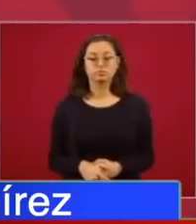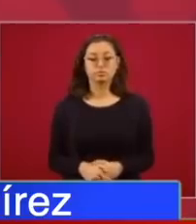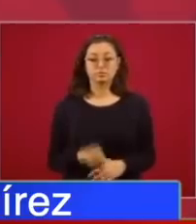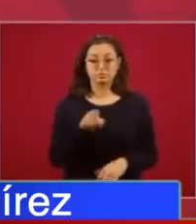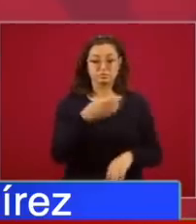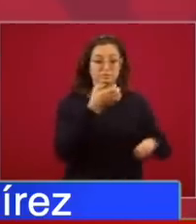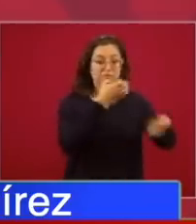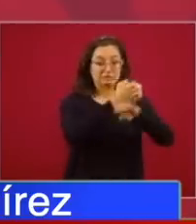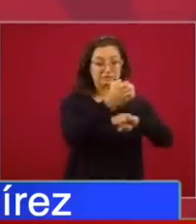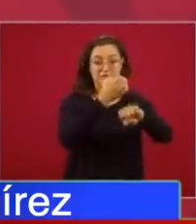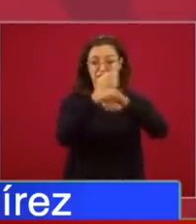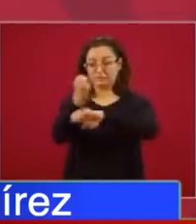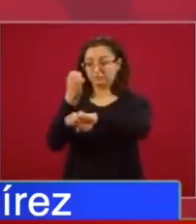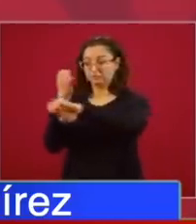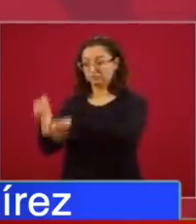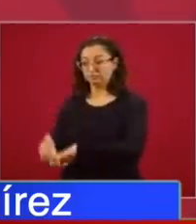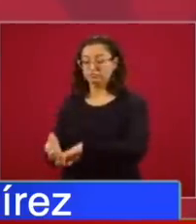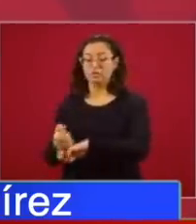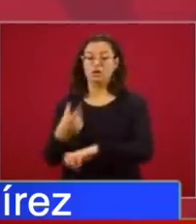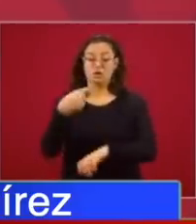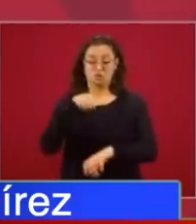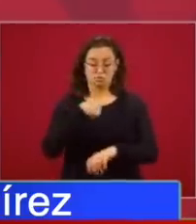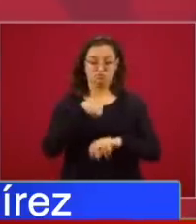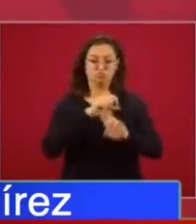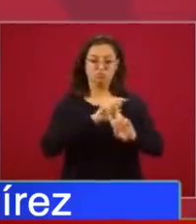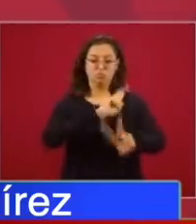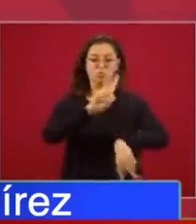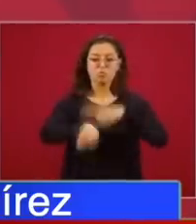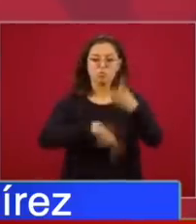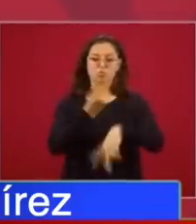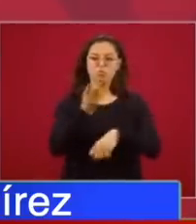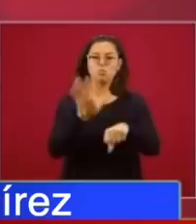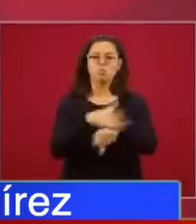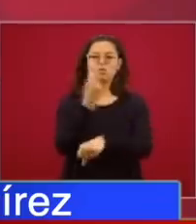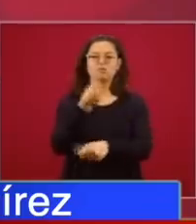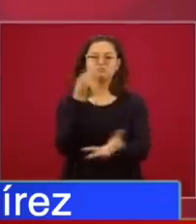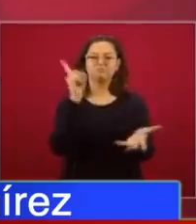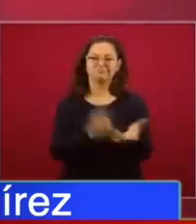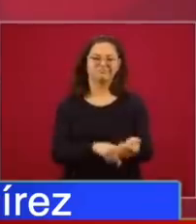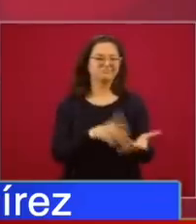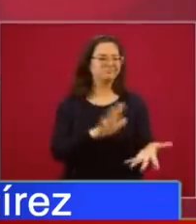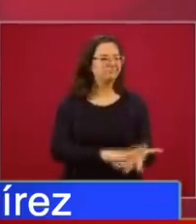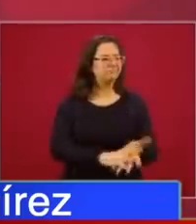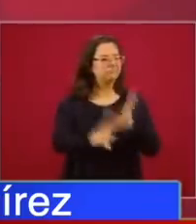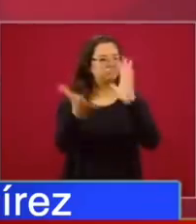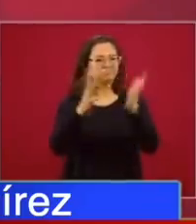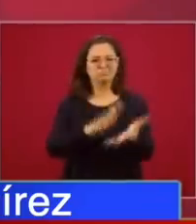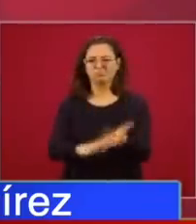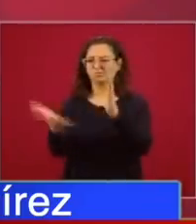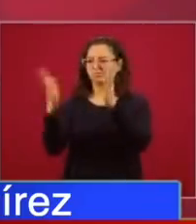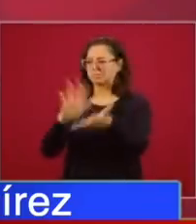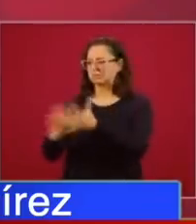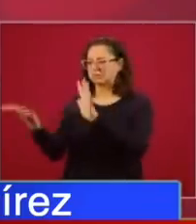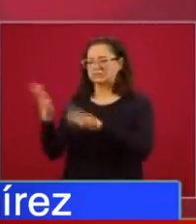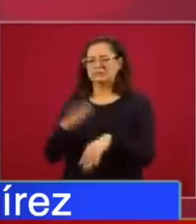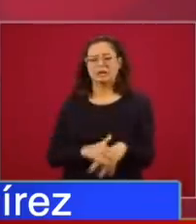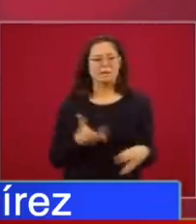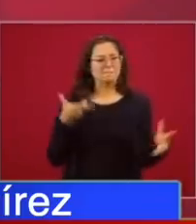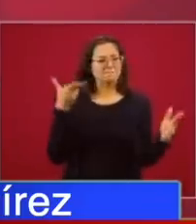difíciles en cuanto a violencia y en particular a